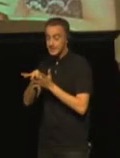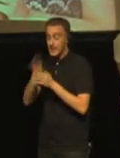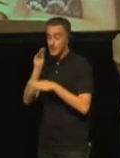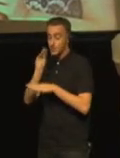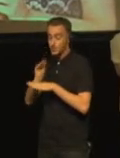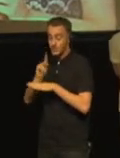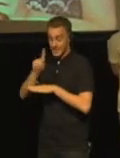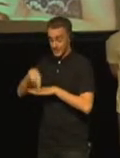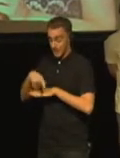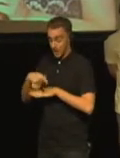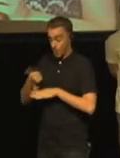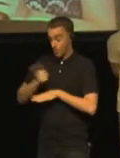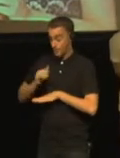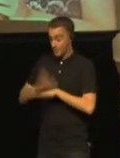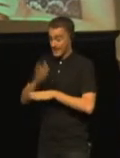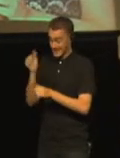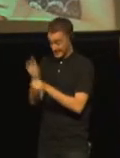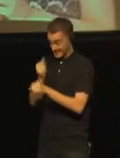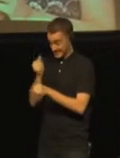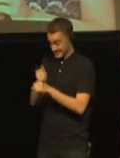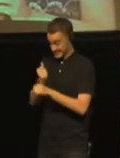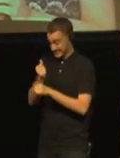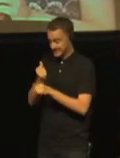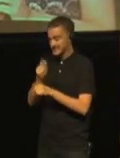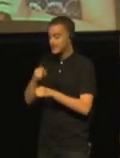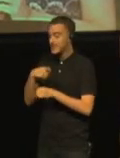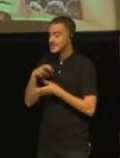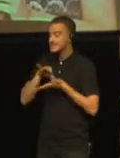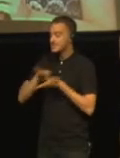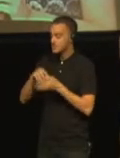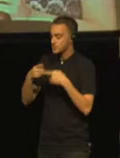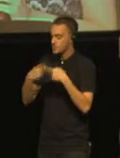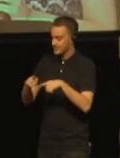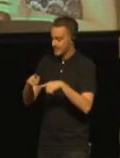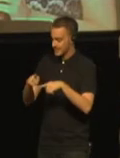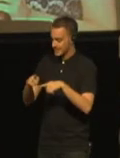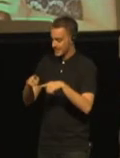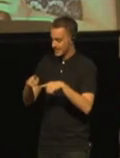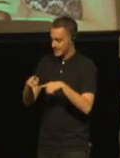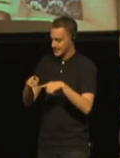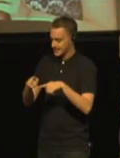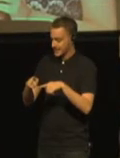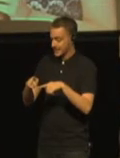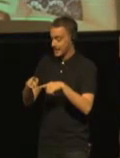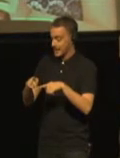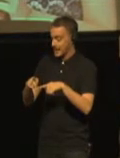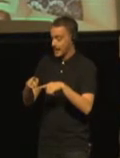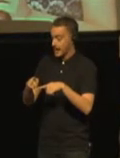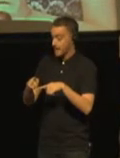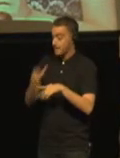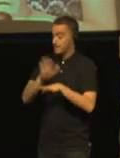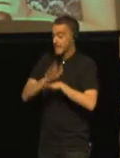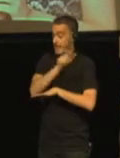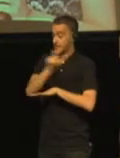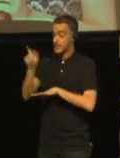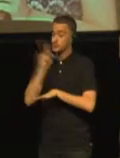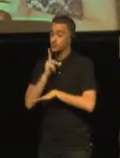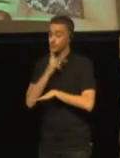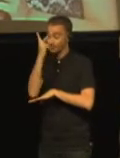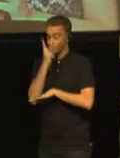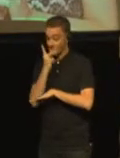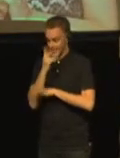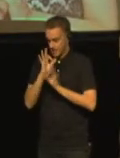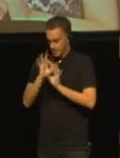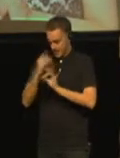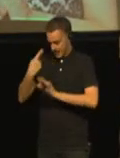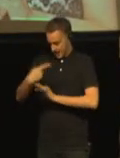de empleo. Y, por supuesto, los distintos tipos de servicio disponibles para las personas sordociegas